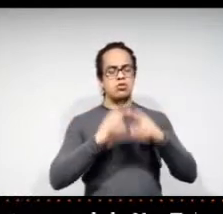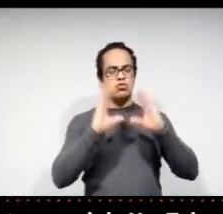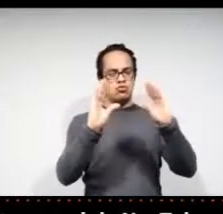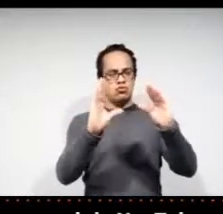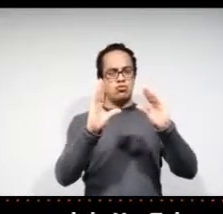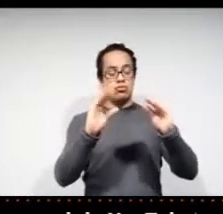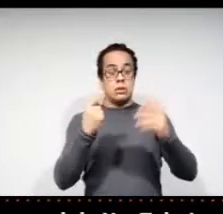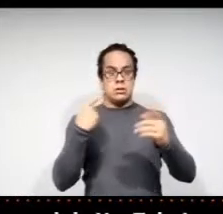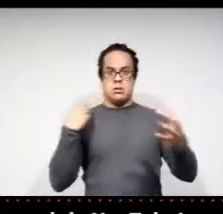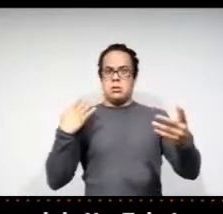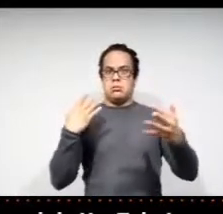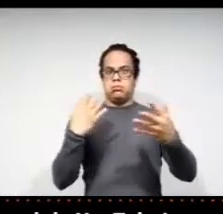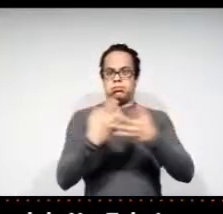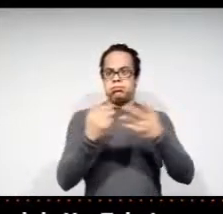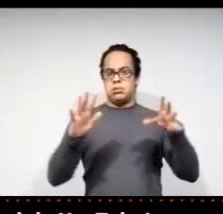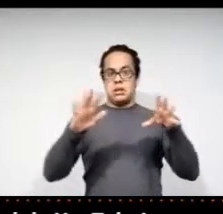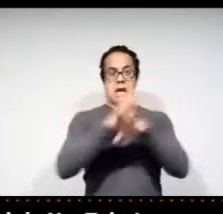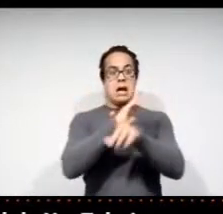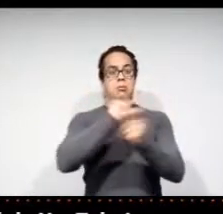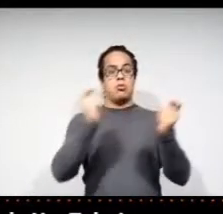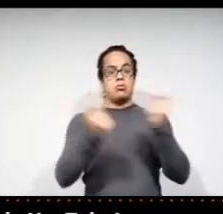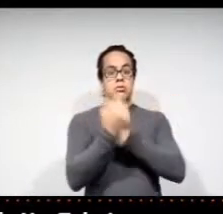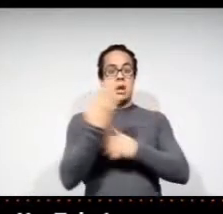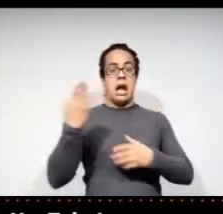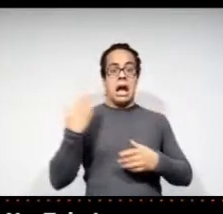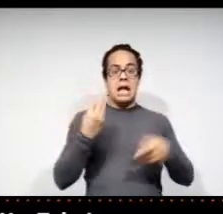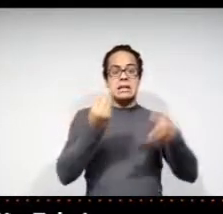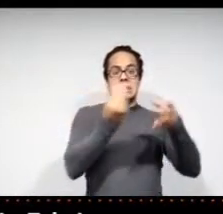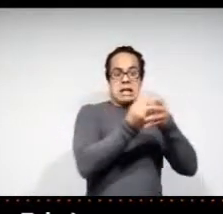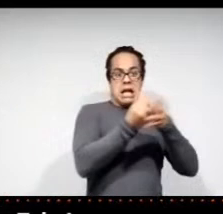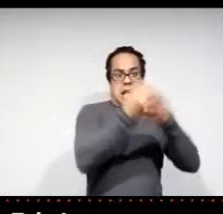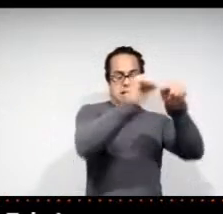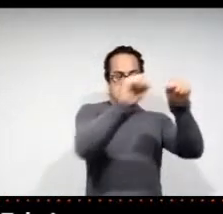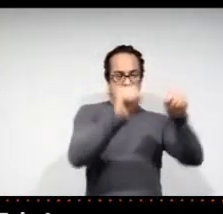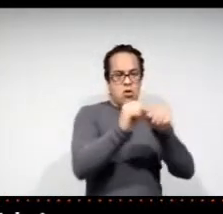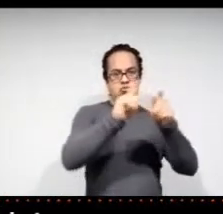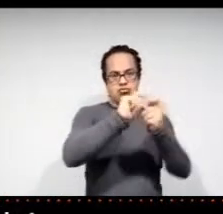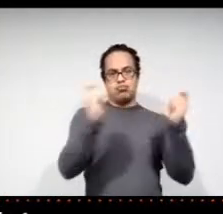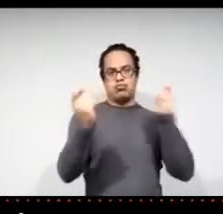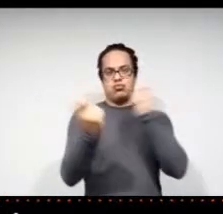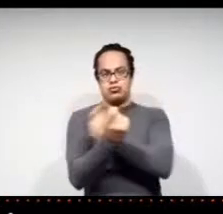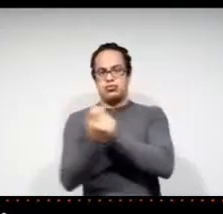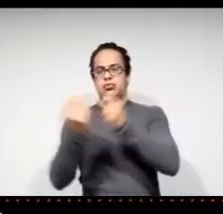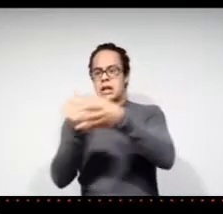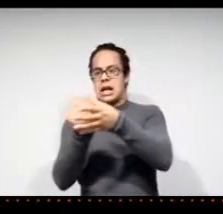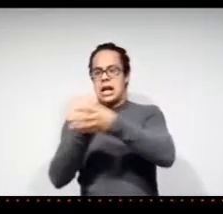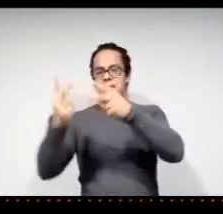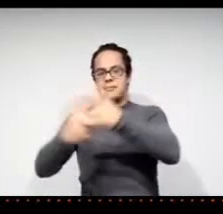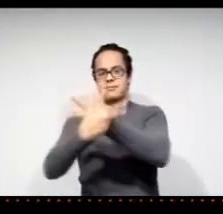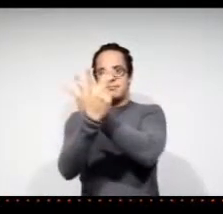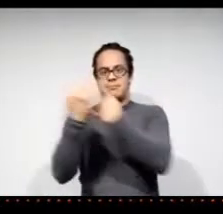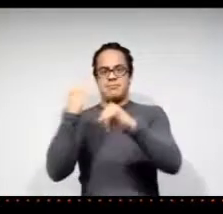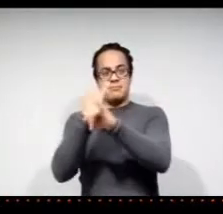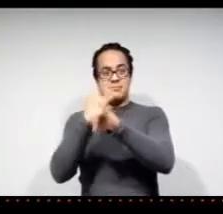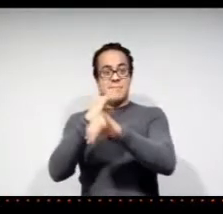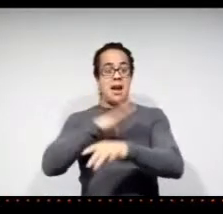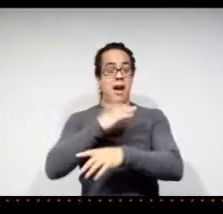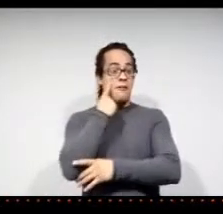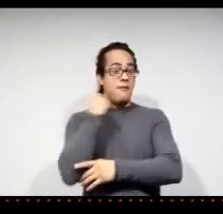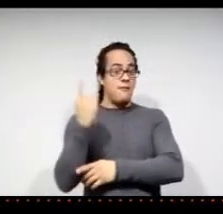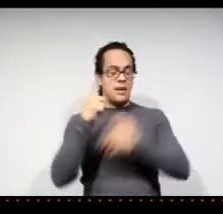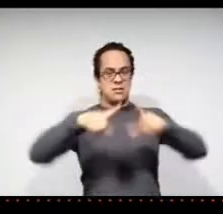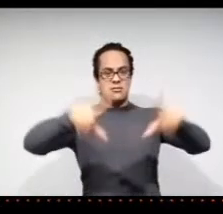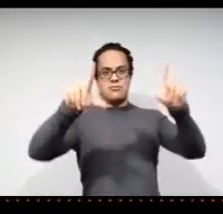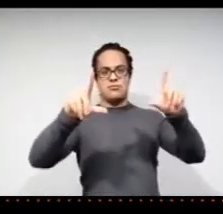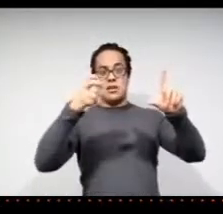cambio de presencial a distancia. Esta es la página que tiene estos recursos, se llama Transforma tu curso a flexible digital para